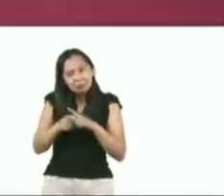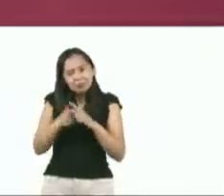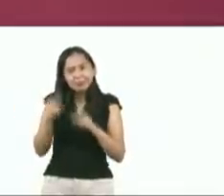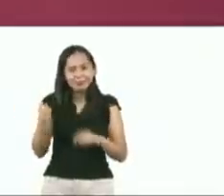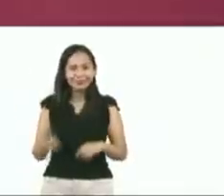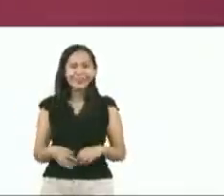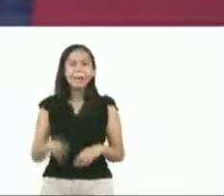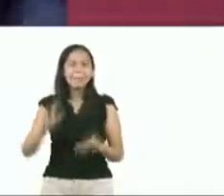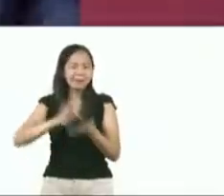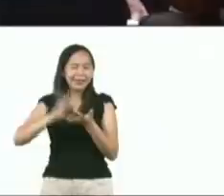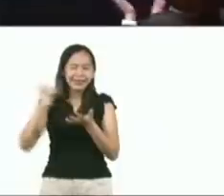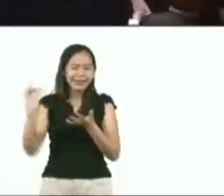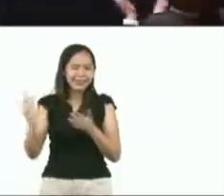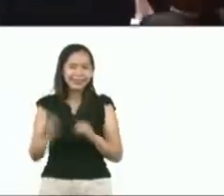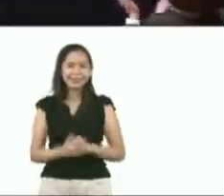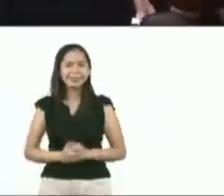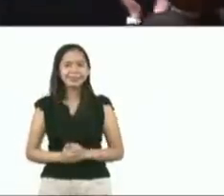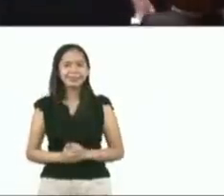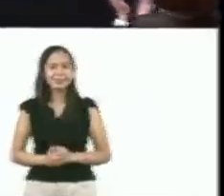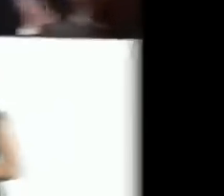arriba. Gracias.